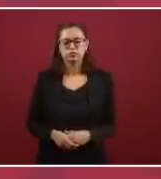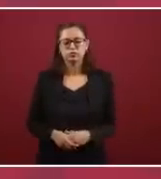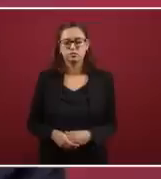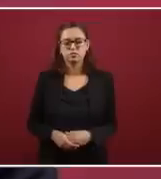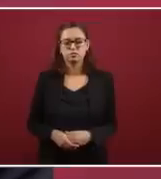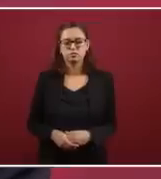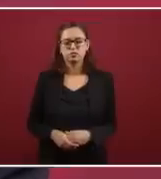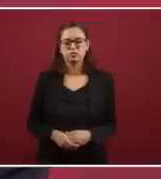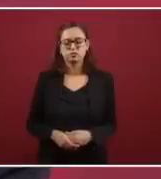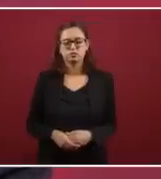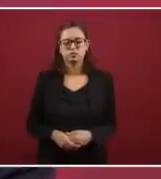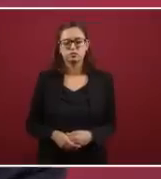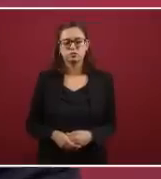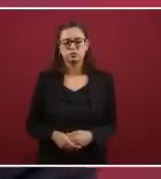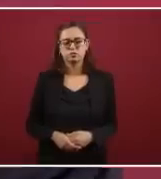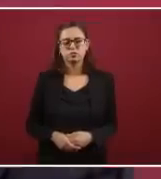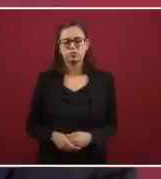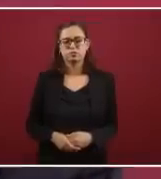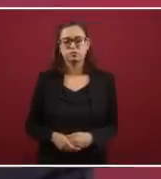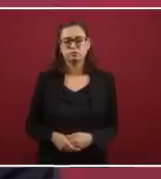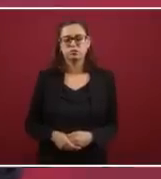se vaya a caer en el error